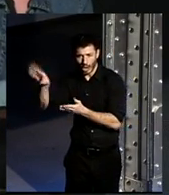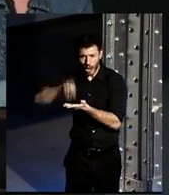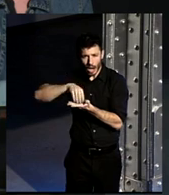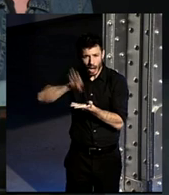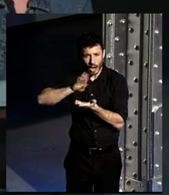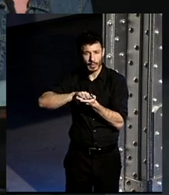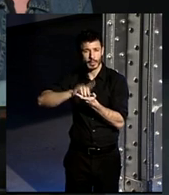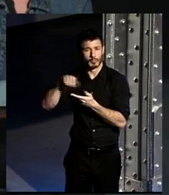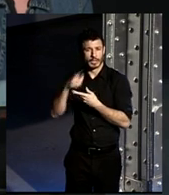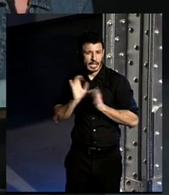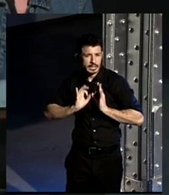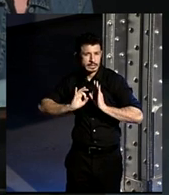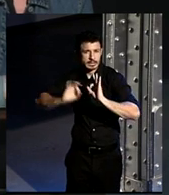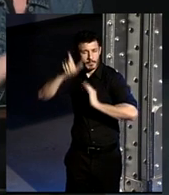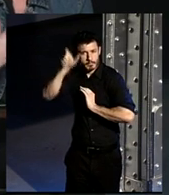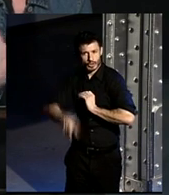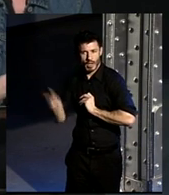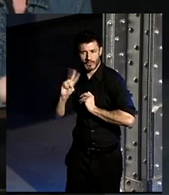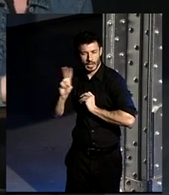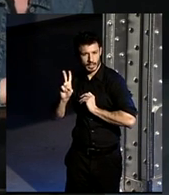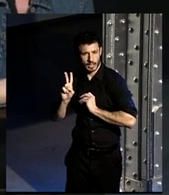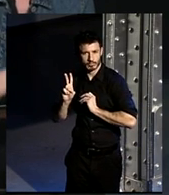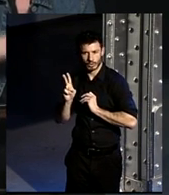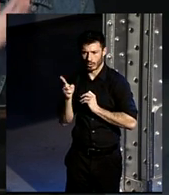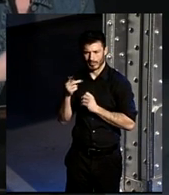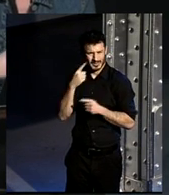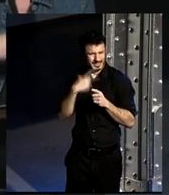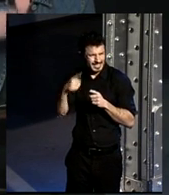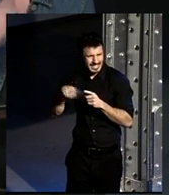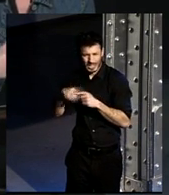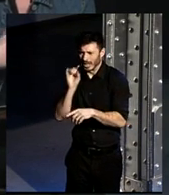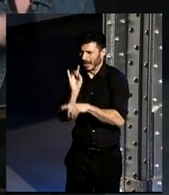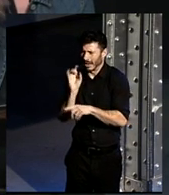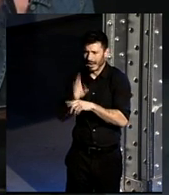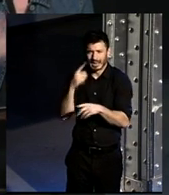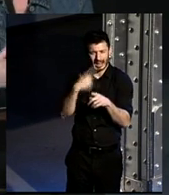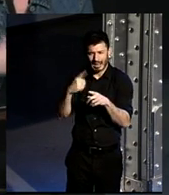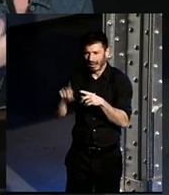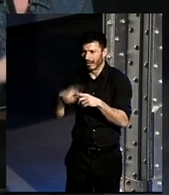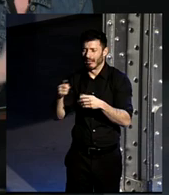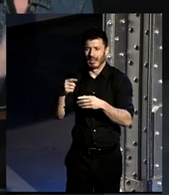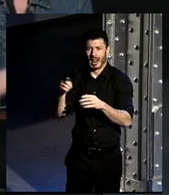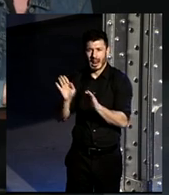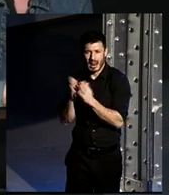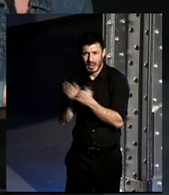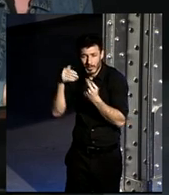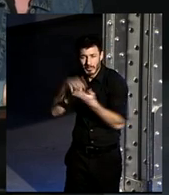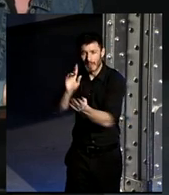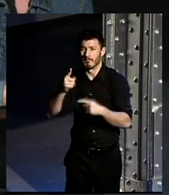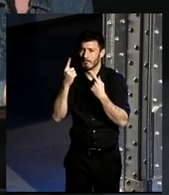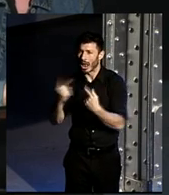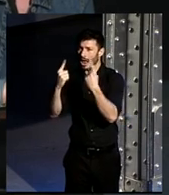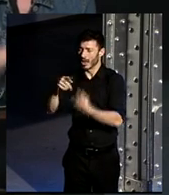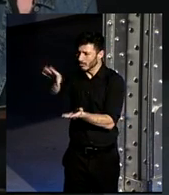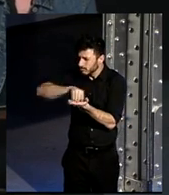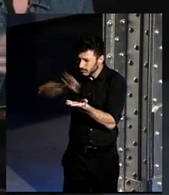de Verne, que admiraba muchísimo, y amasó una colección ingente de cartas, objetos, primeras ediciones, algo